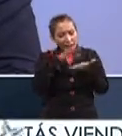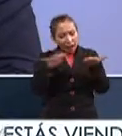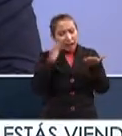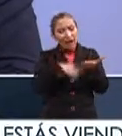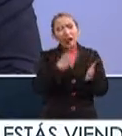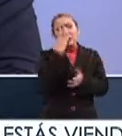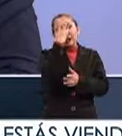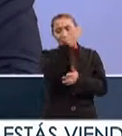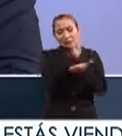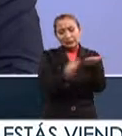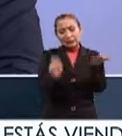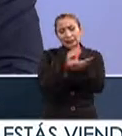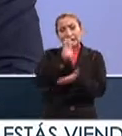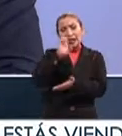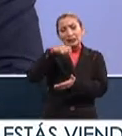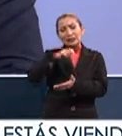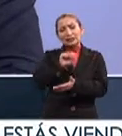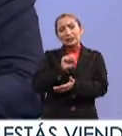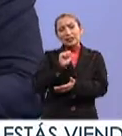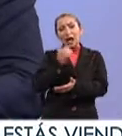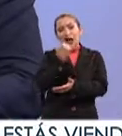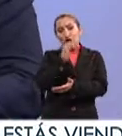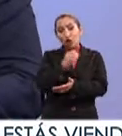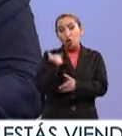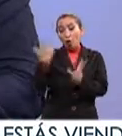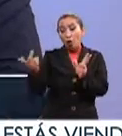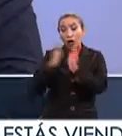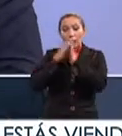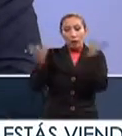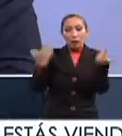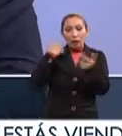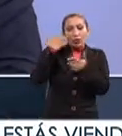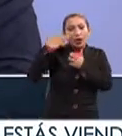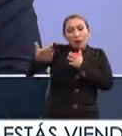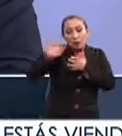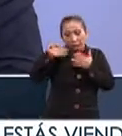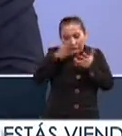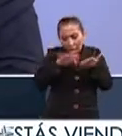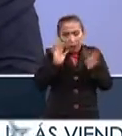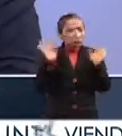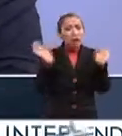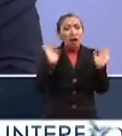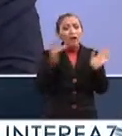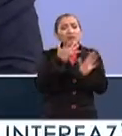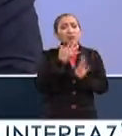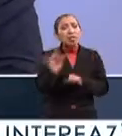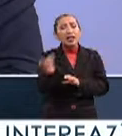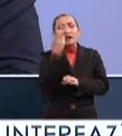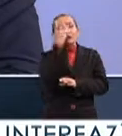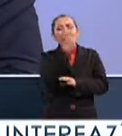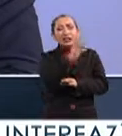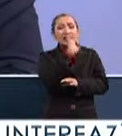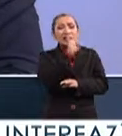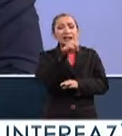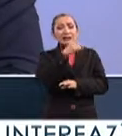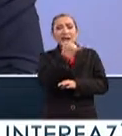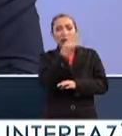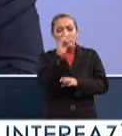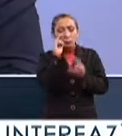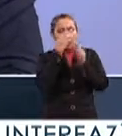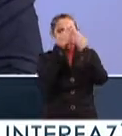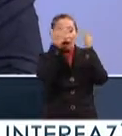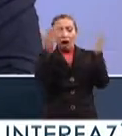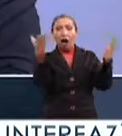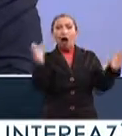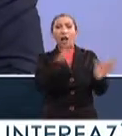son 3 ensayos. No es un libro que tengas que invertirle mucho tiempo para leerlo, sino que a través de 3 ensayos te das una